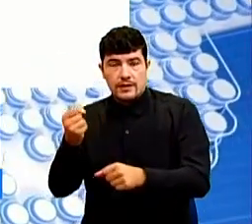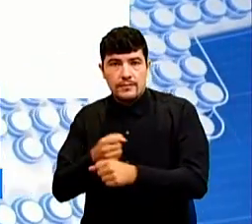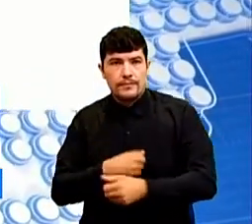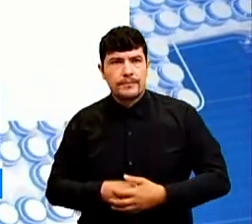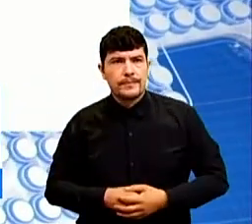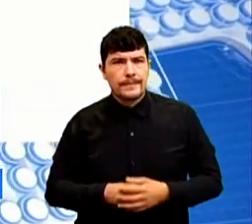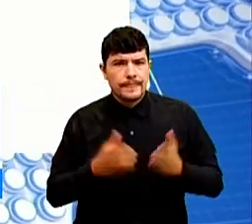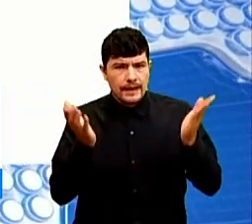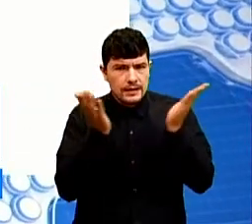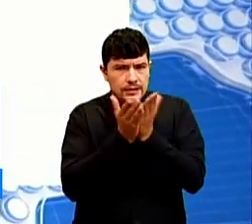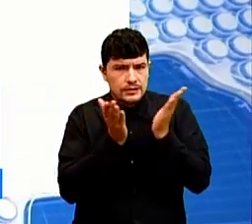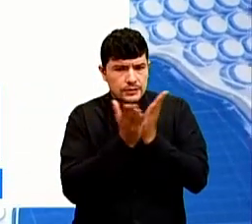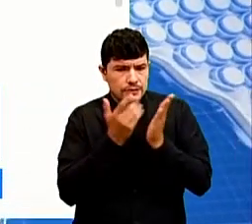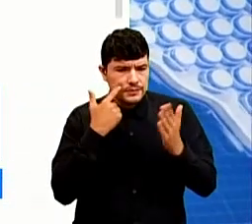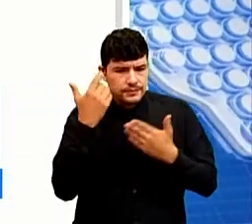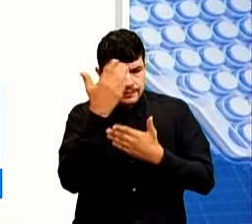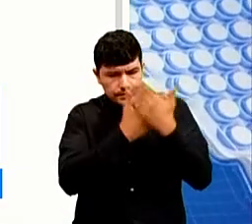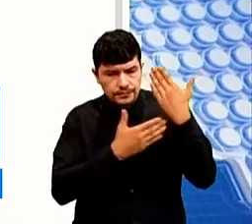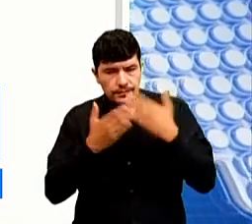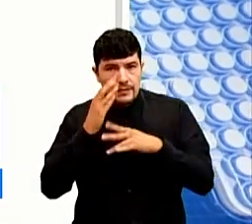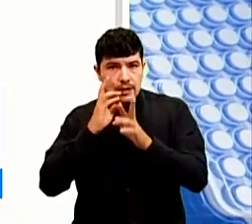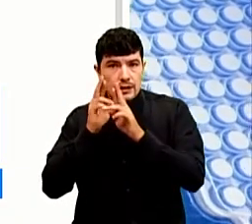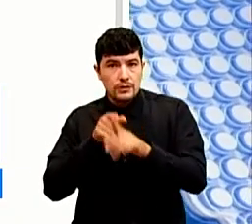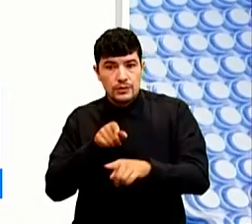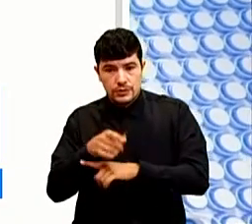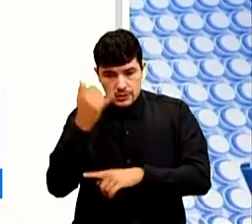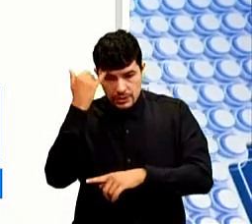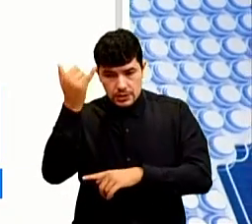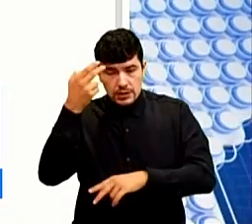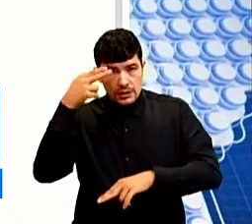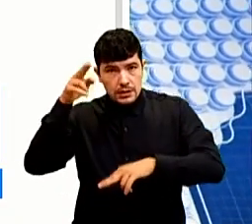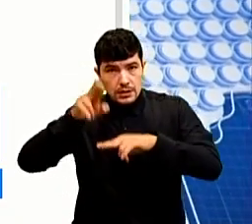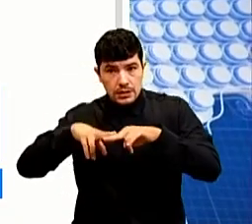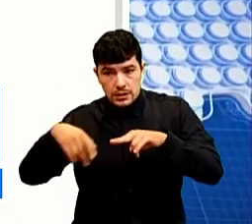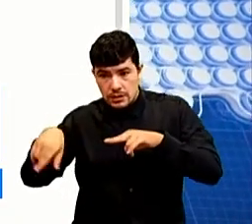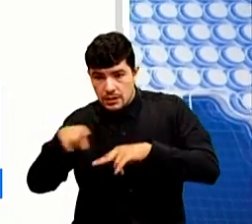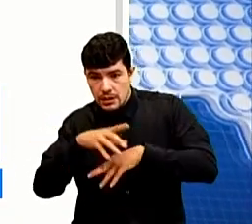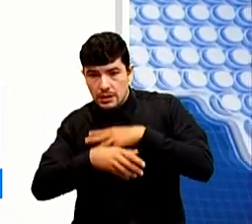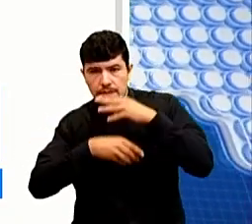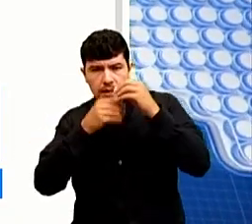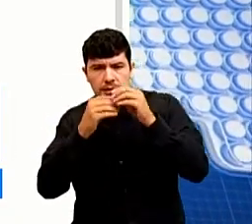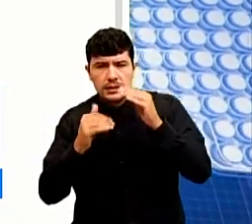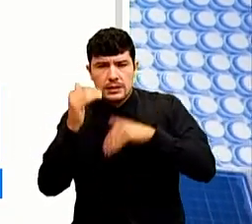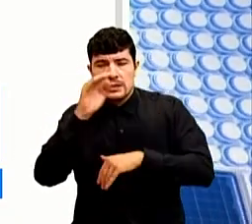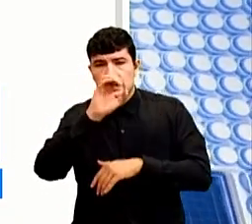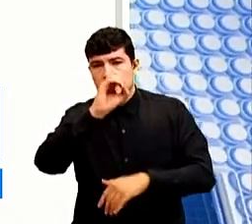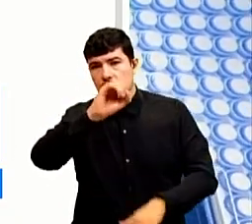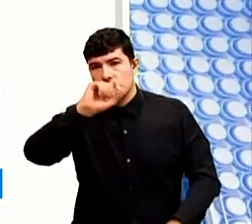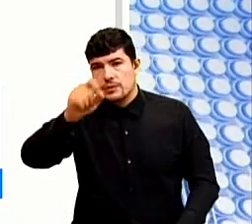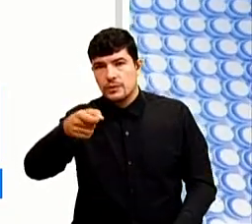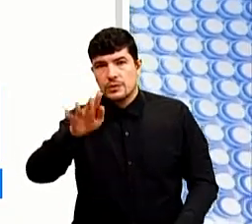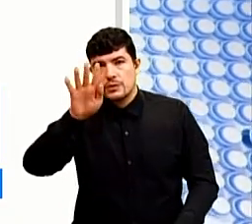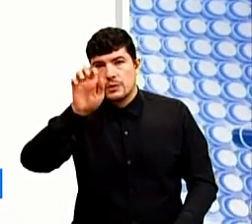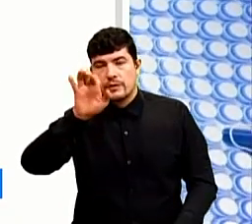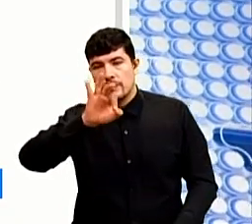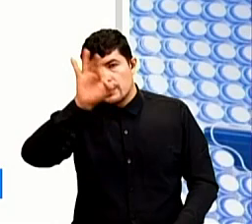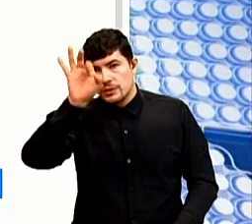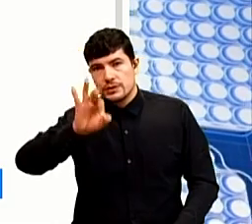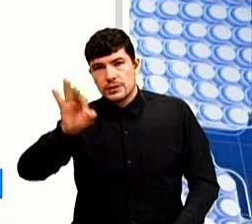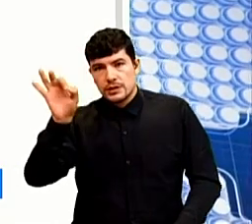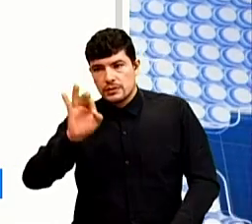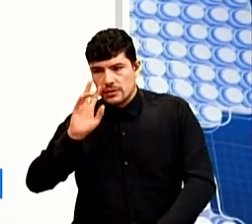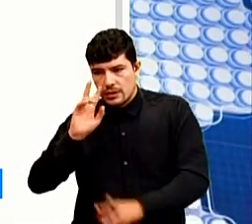estudio concentró bajo desempeño en el pilar de in e inversiones y un aumento de 0.9 puntos en los pilares de